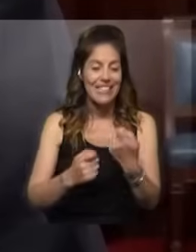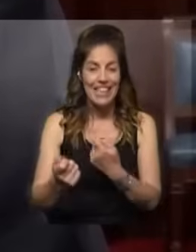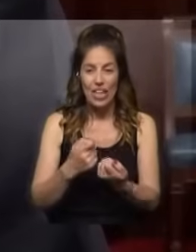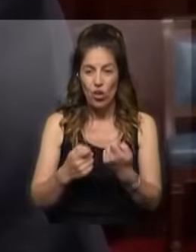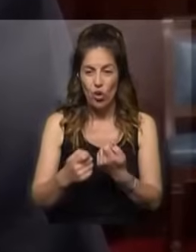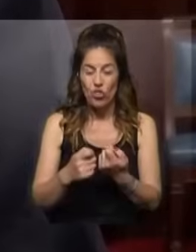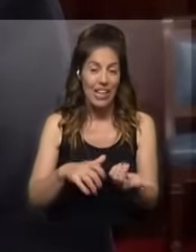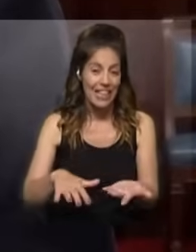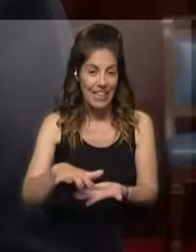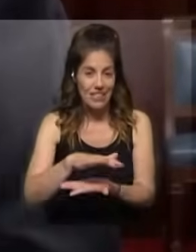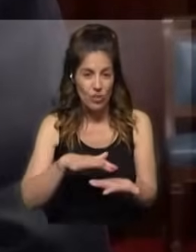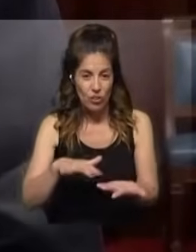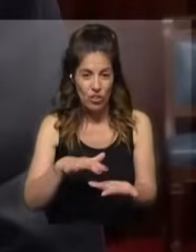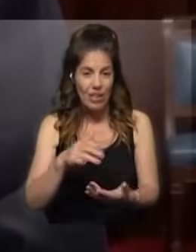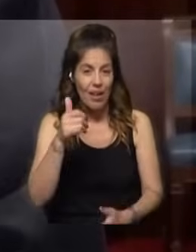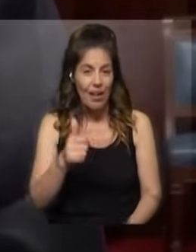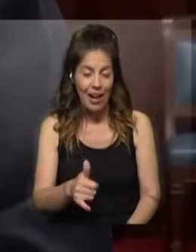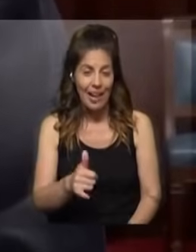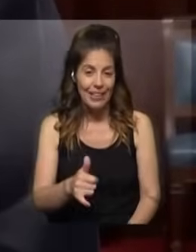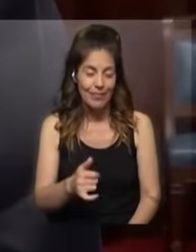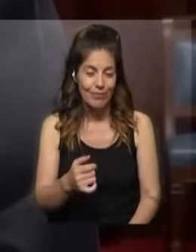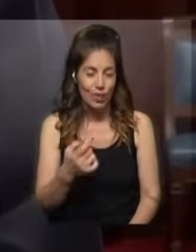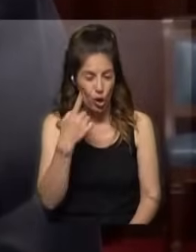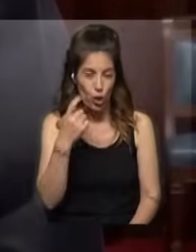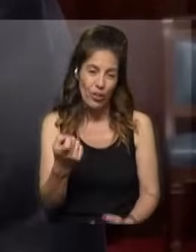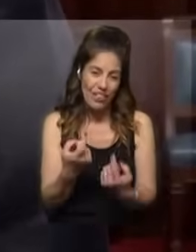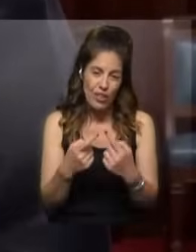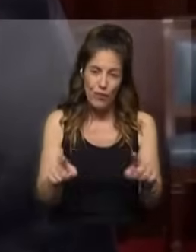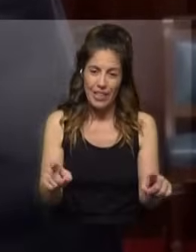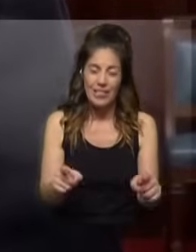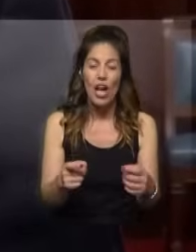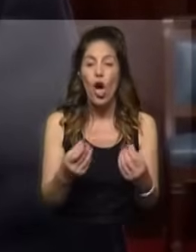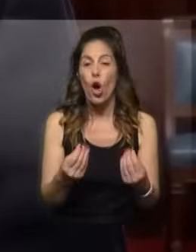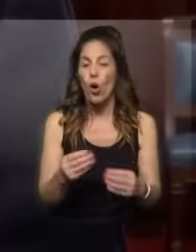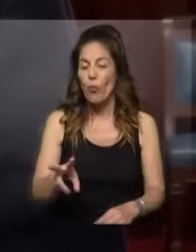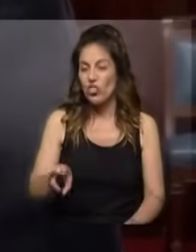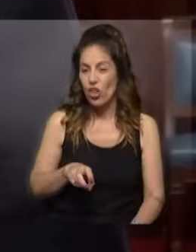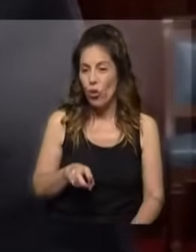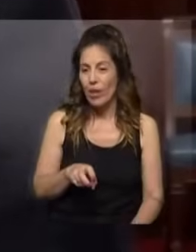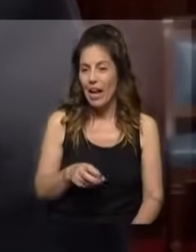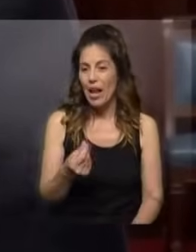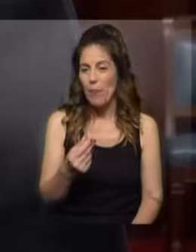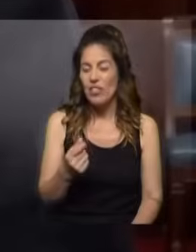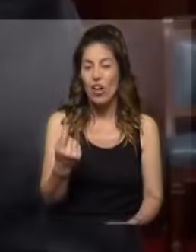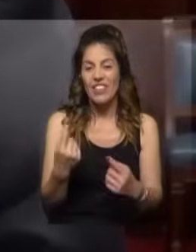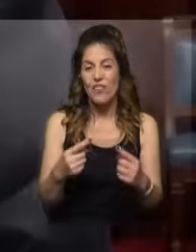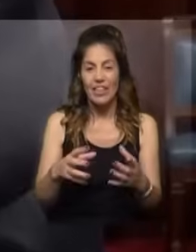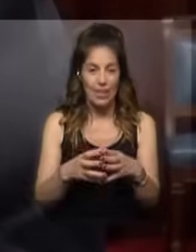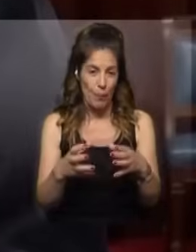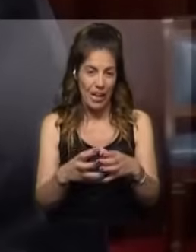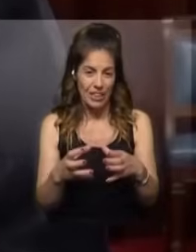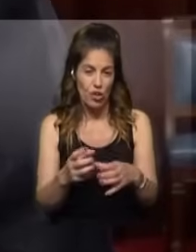de situaciones hay notorias diferencias de cómo se coban las tarifas a diferentes partidos yo no voy